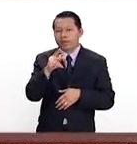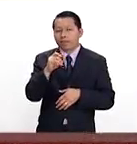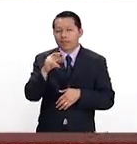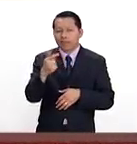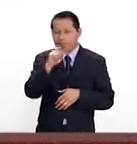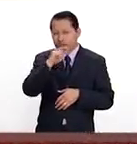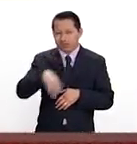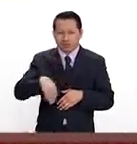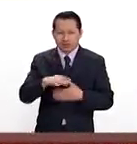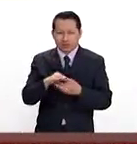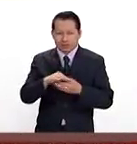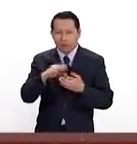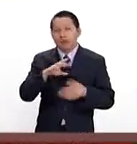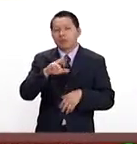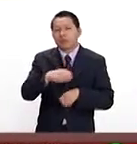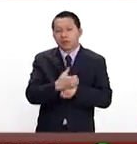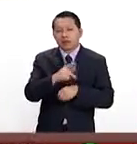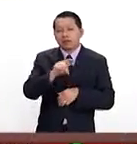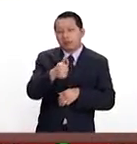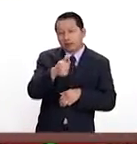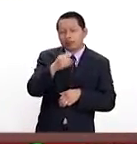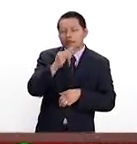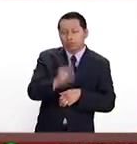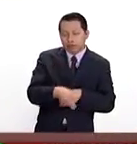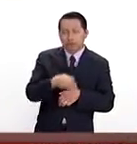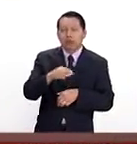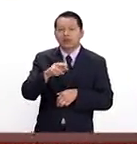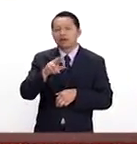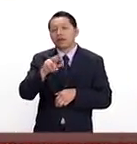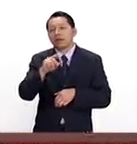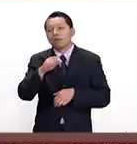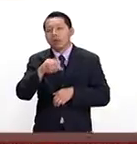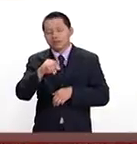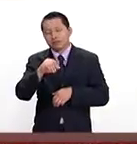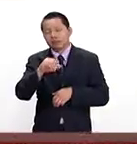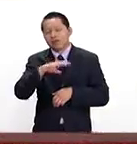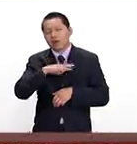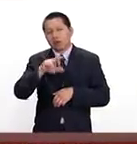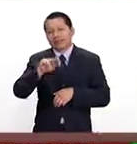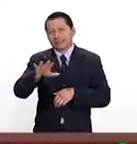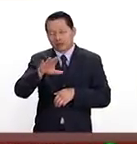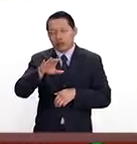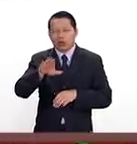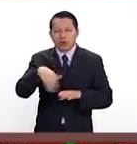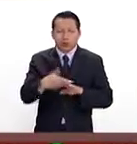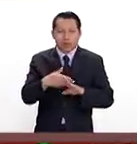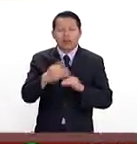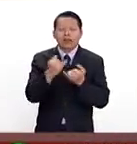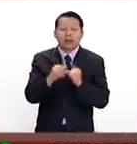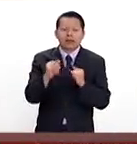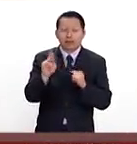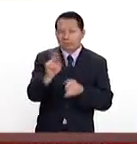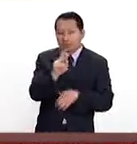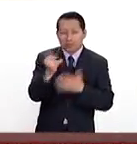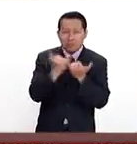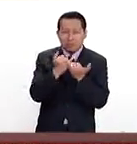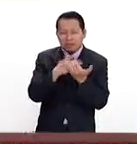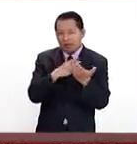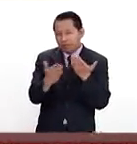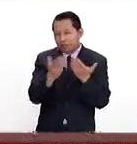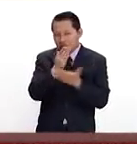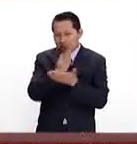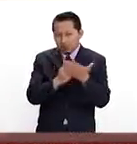mencionado. Republicanos 76 a favor, demócratas 85 en contra. Los independientes se parecen un poco más al